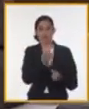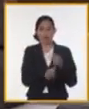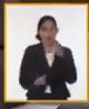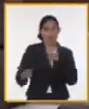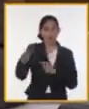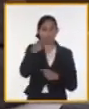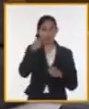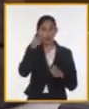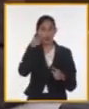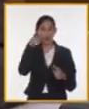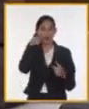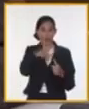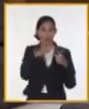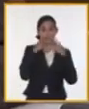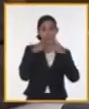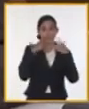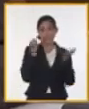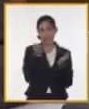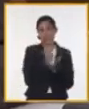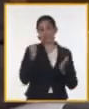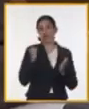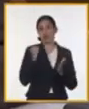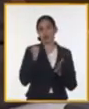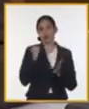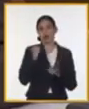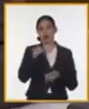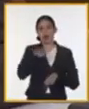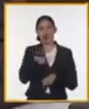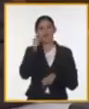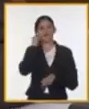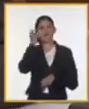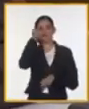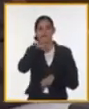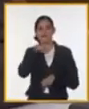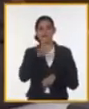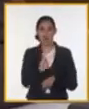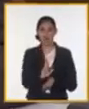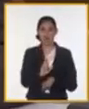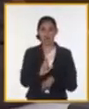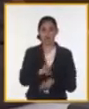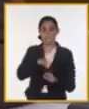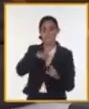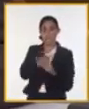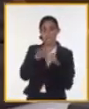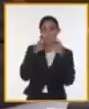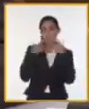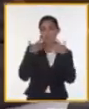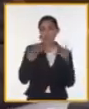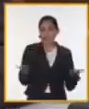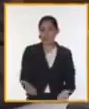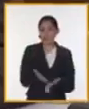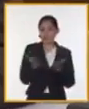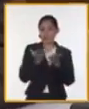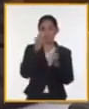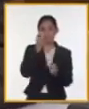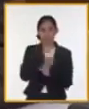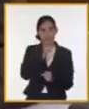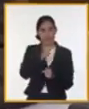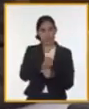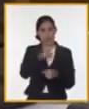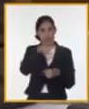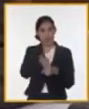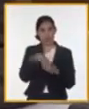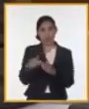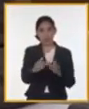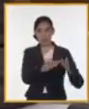los comités de defensa de la revolución, como organizaciones de masa, que son los que permiten la movilización y el trabajo allí en el barrio,